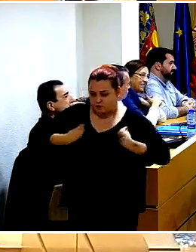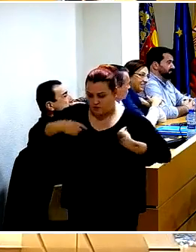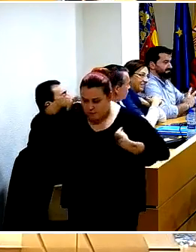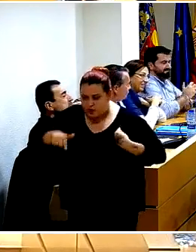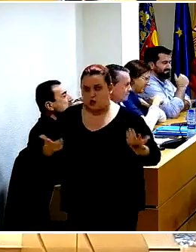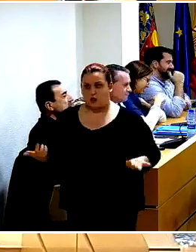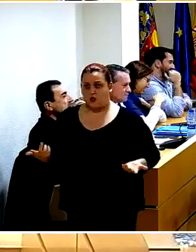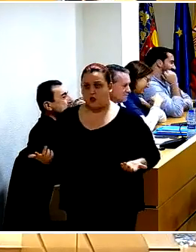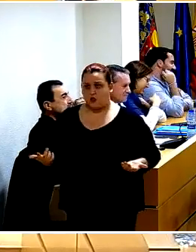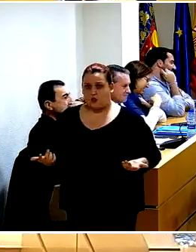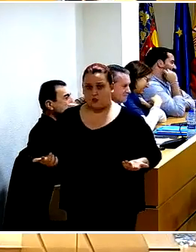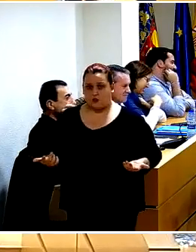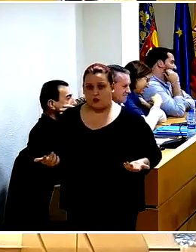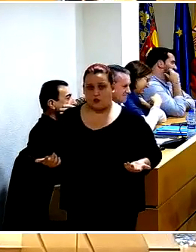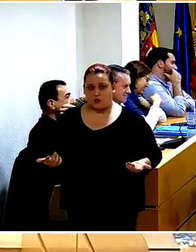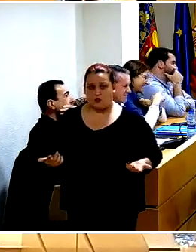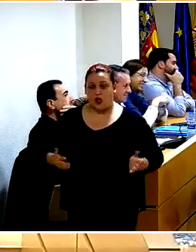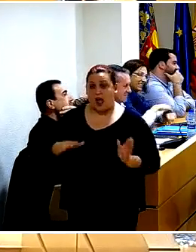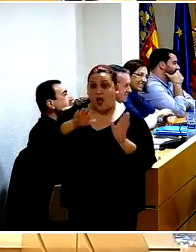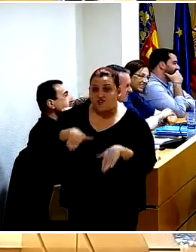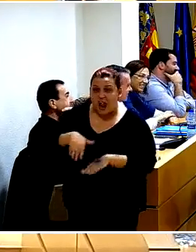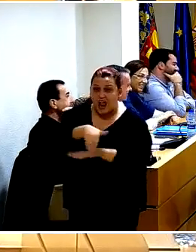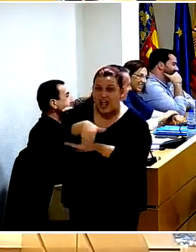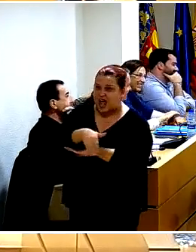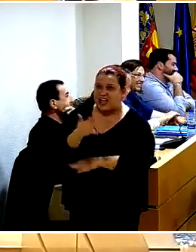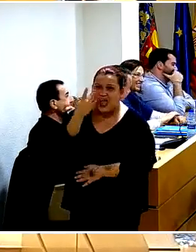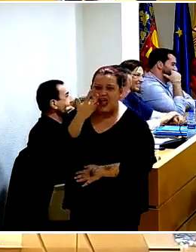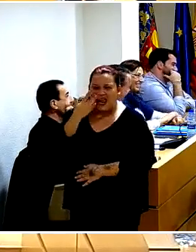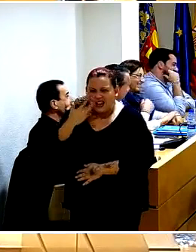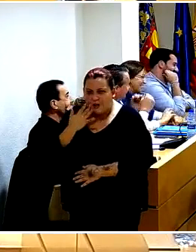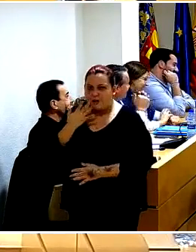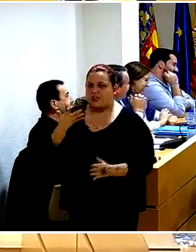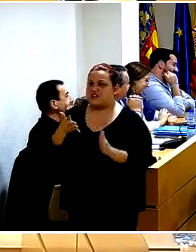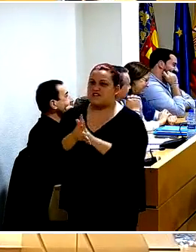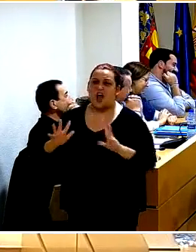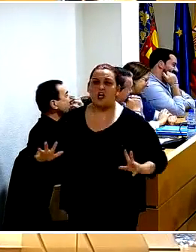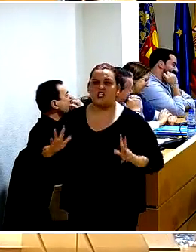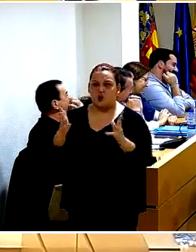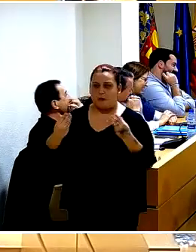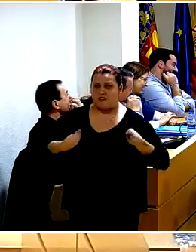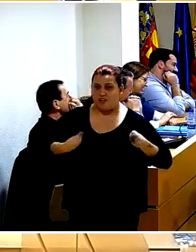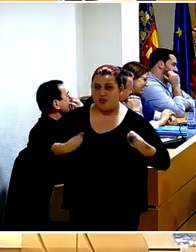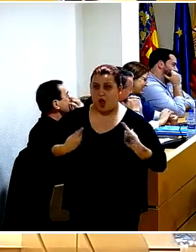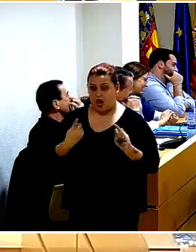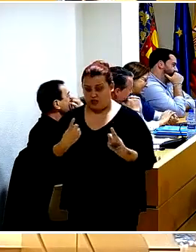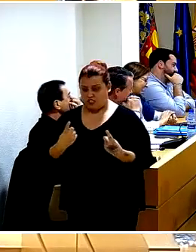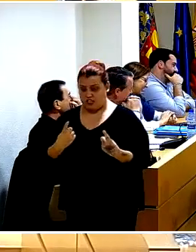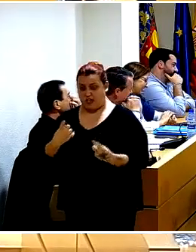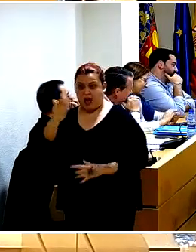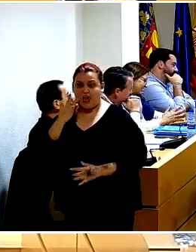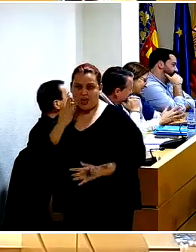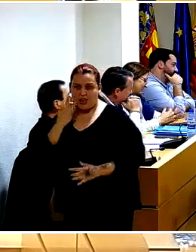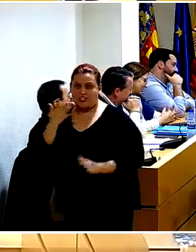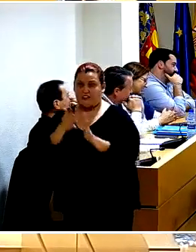al final el que la calle esté limpia es una cuestión de supervivencia, de necesidad y de higiene. No es una cuestión solo de hacer